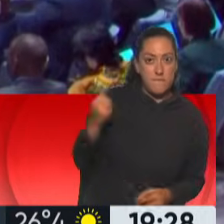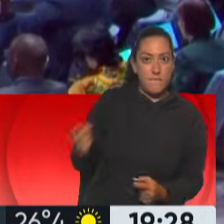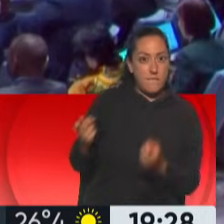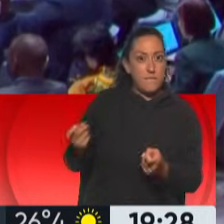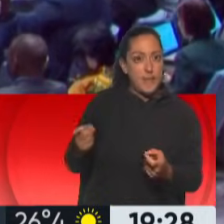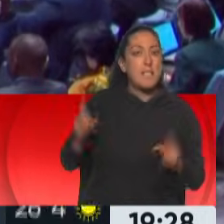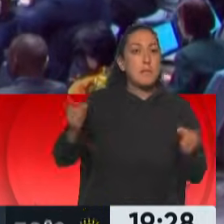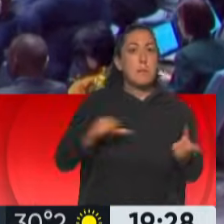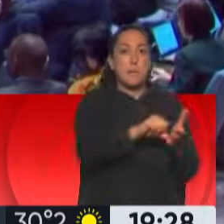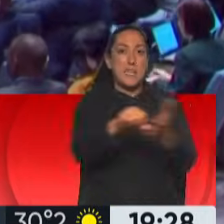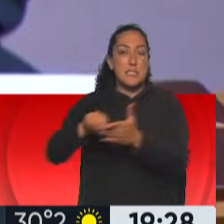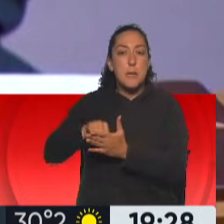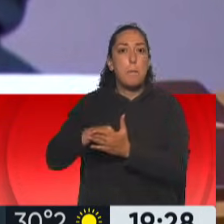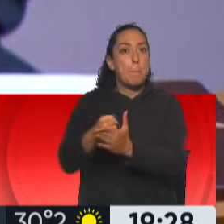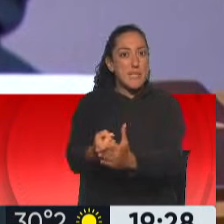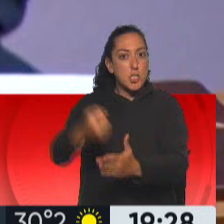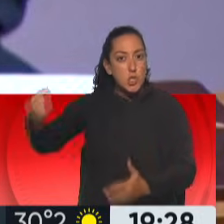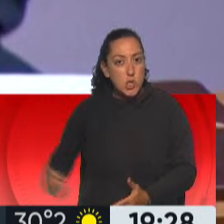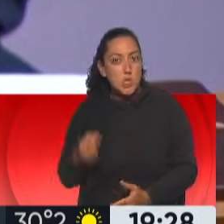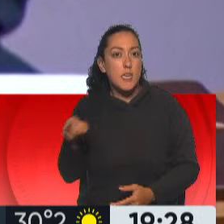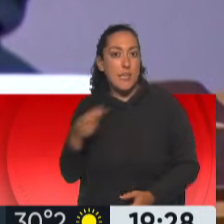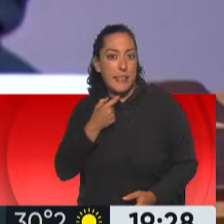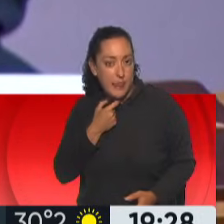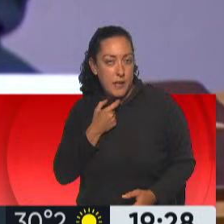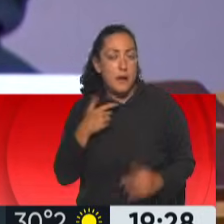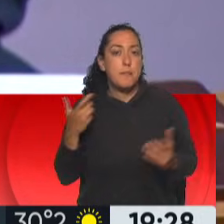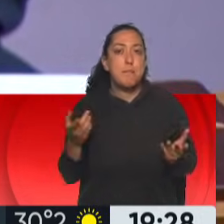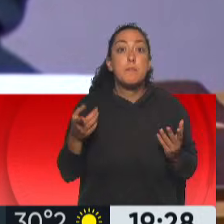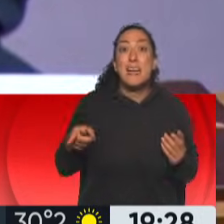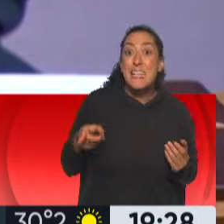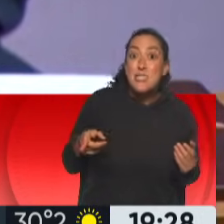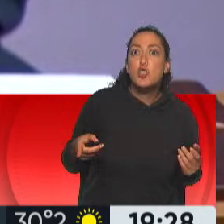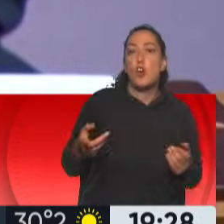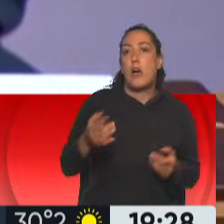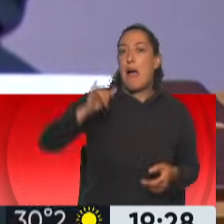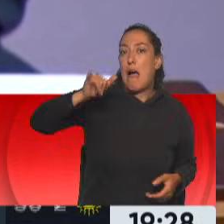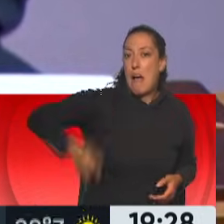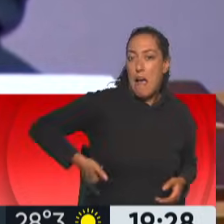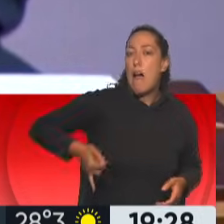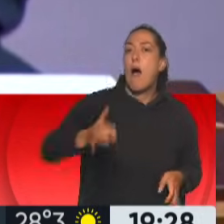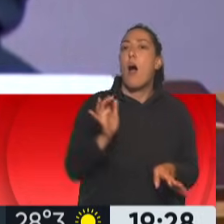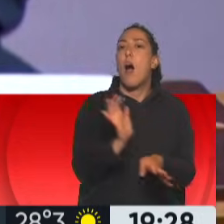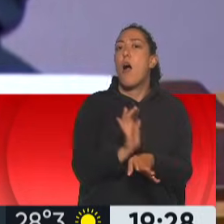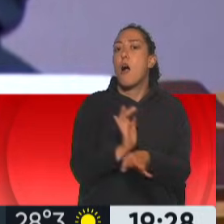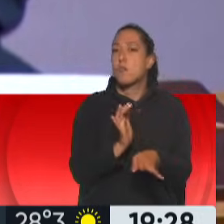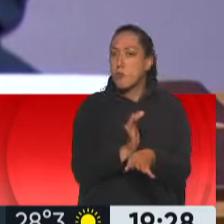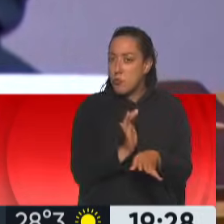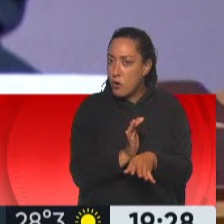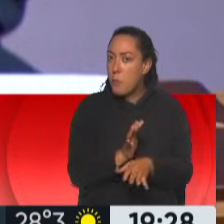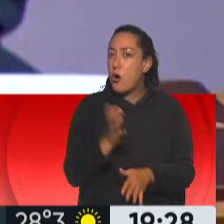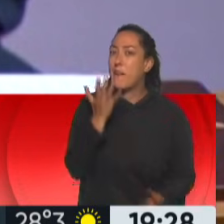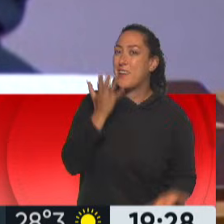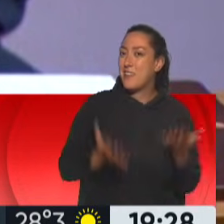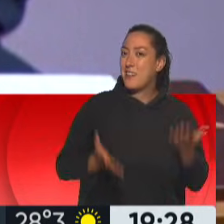presión externa. Aceptar esta lógica implica abrir la puerta a un mundo profundamente